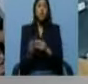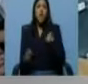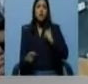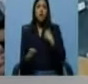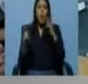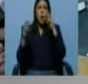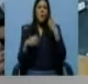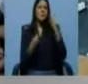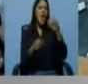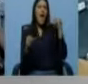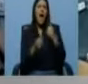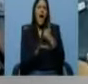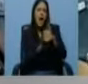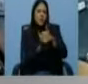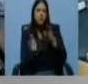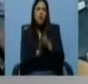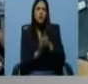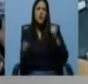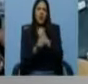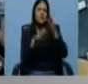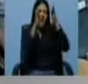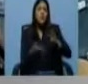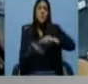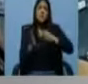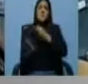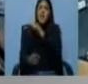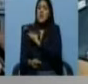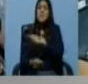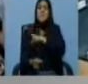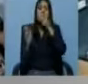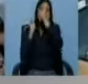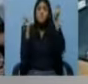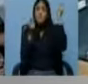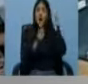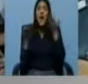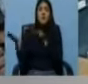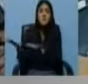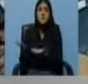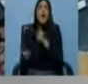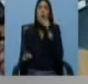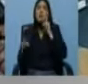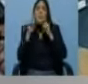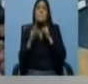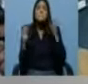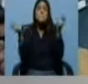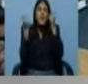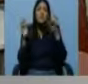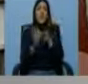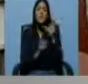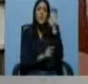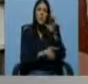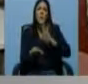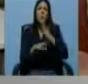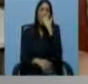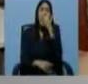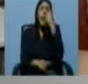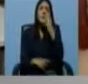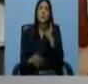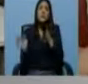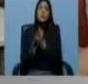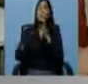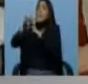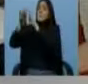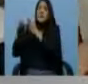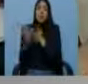maestros a los trabajadores sabemos que es una falsa sabemos que está mintiéndole al país porque es una de las principales promotoras del bloqueo